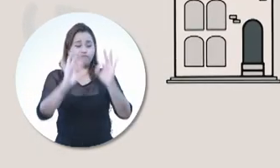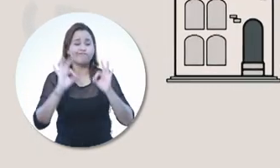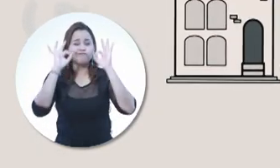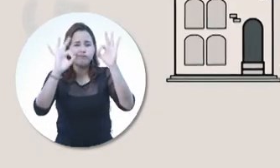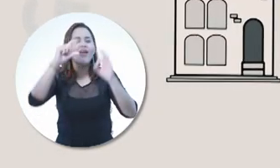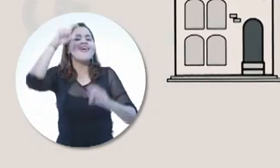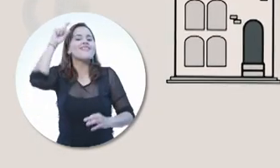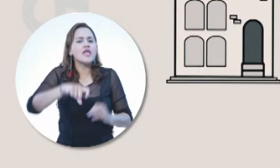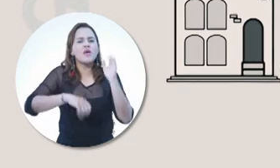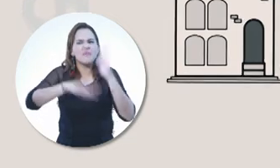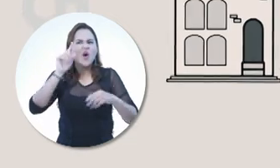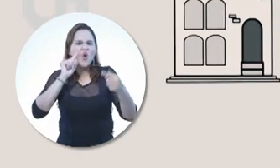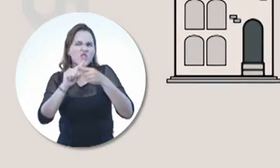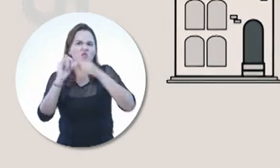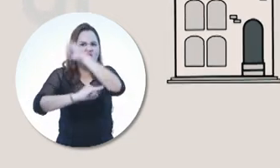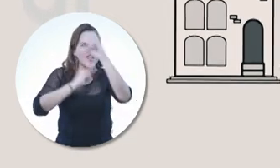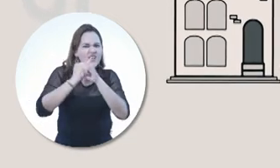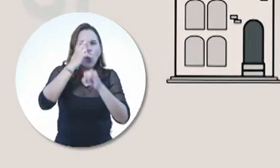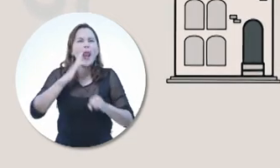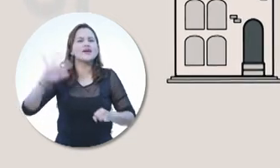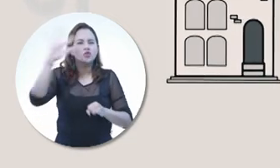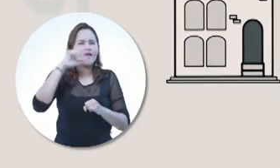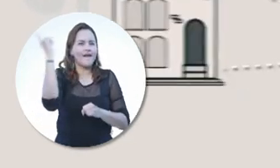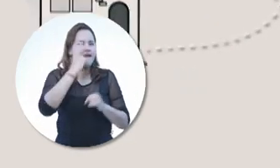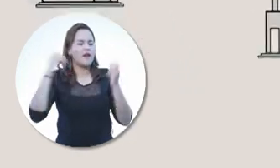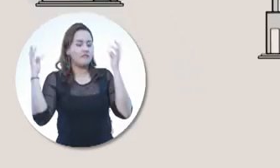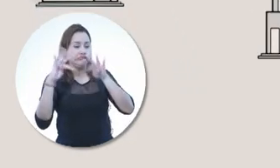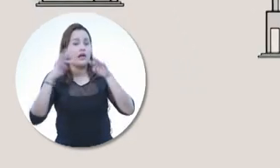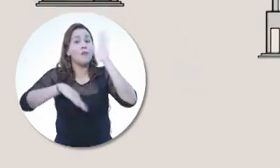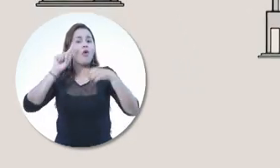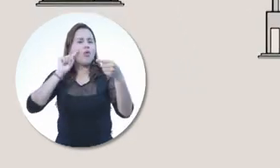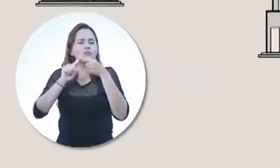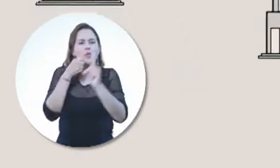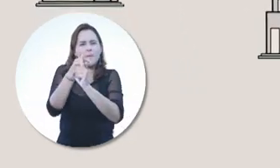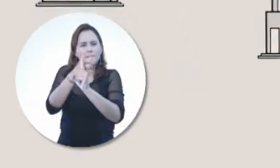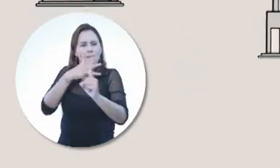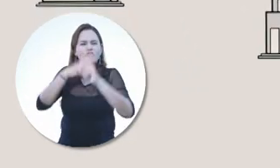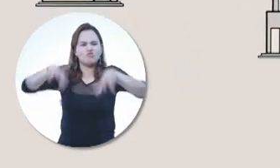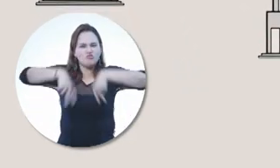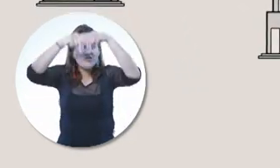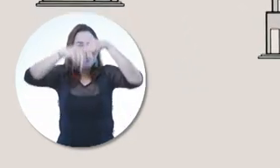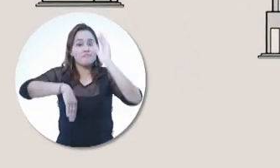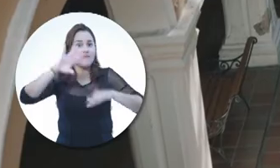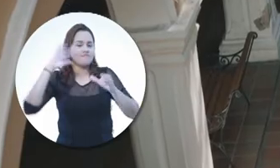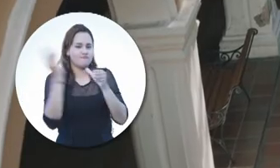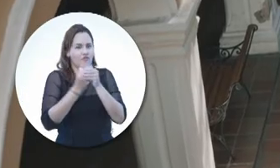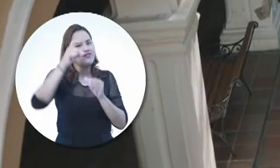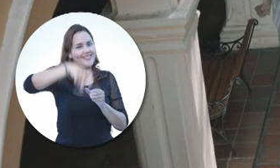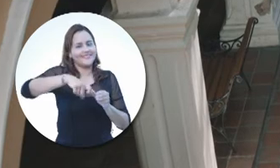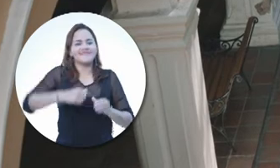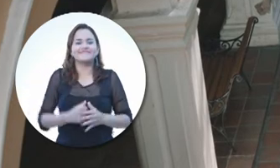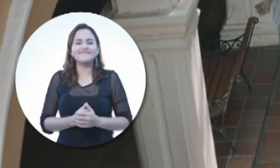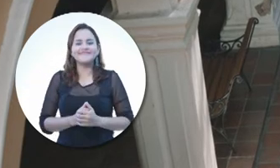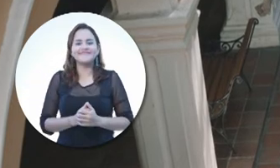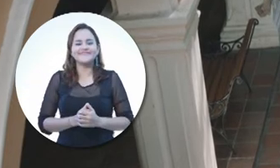nacional e internacional que impacten positivamente su pertinencia y calidad, así como la inclusión y el desarrollo social.